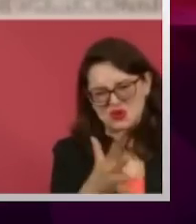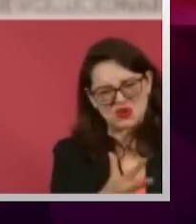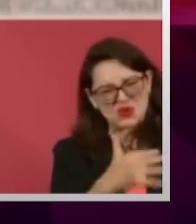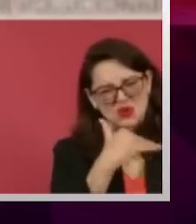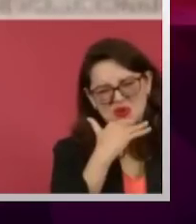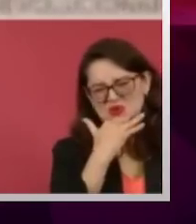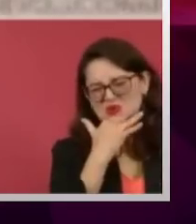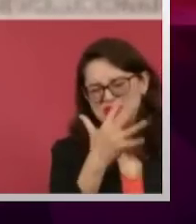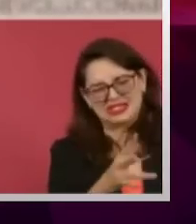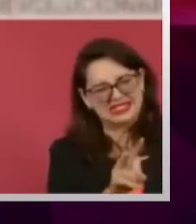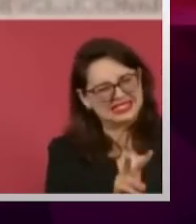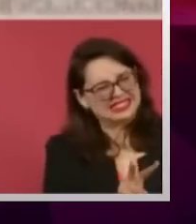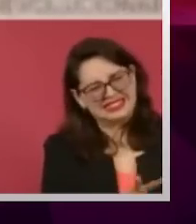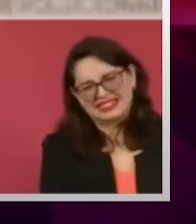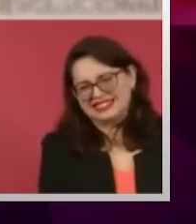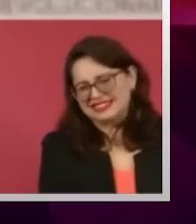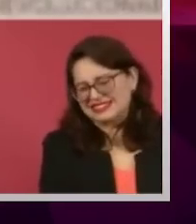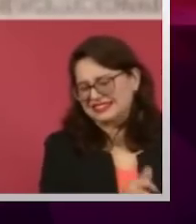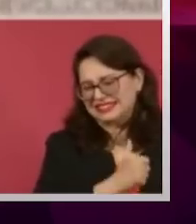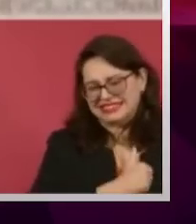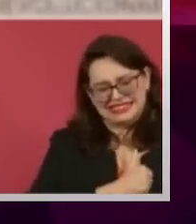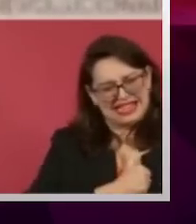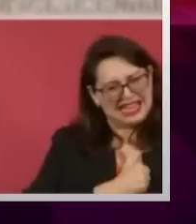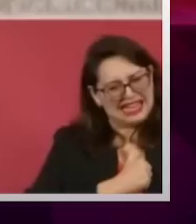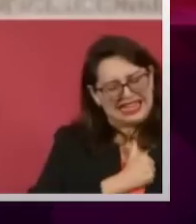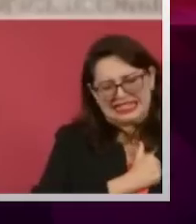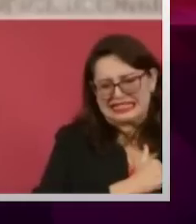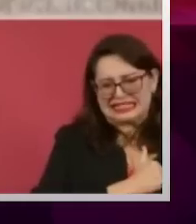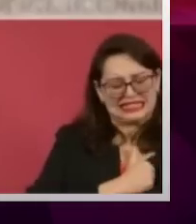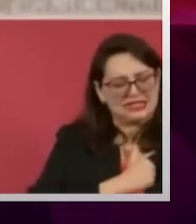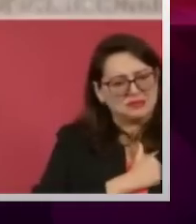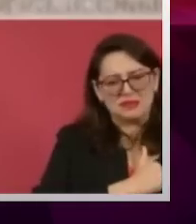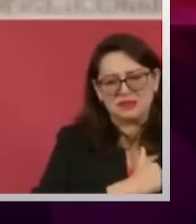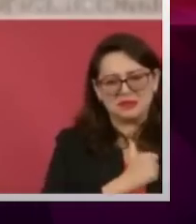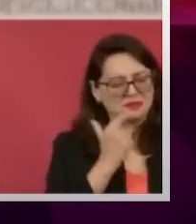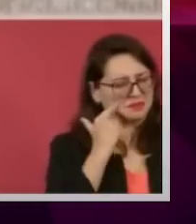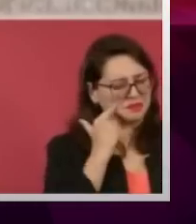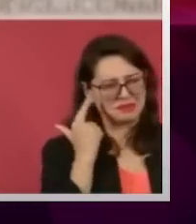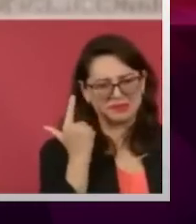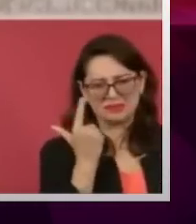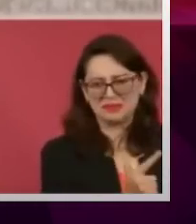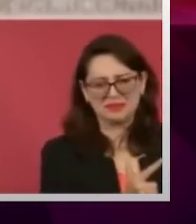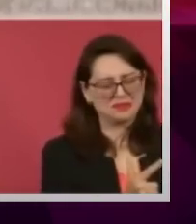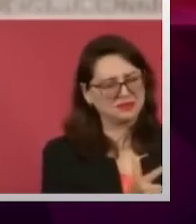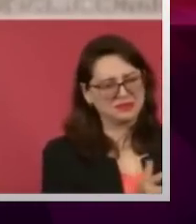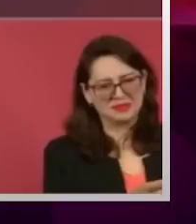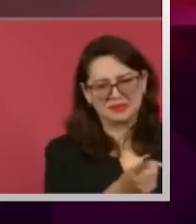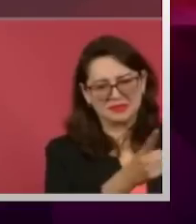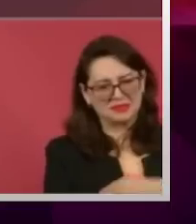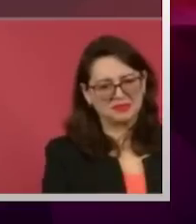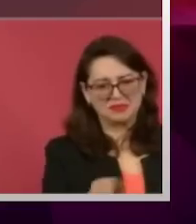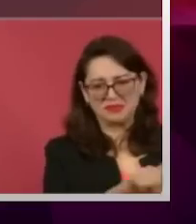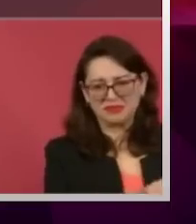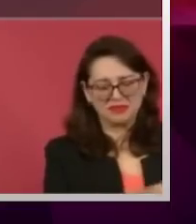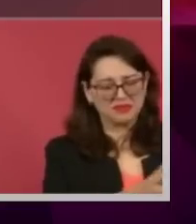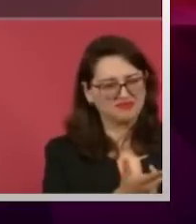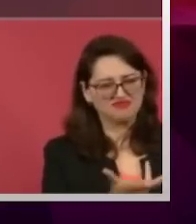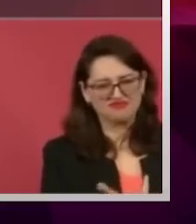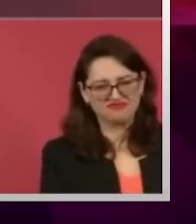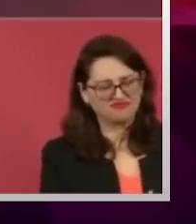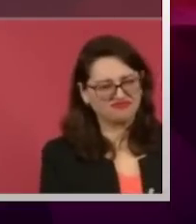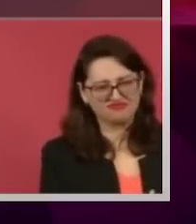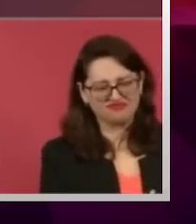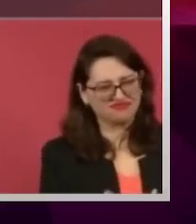porque no había encarte aclarando de que ya no tenía fuego